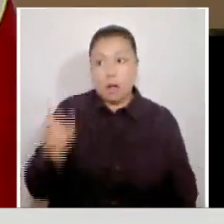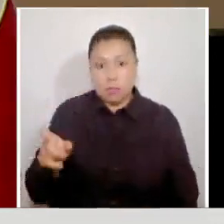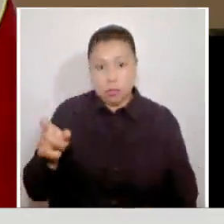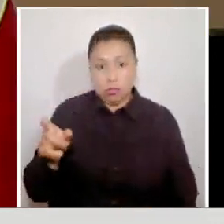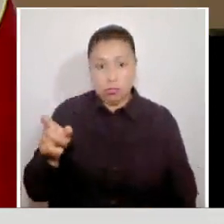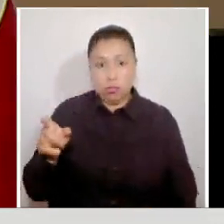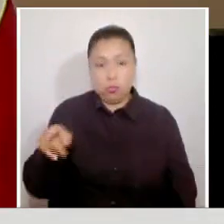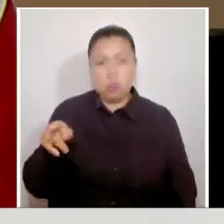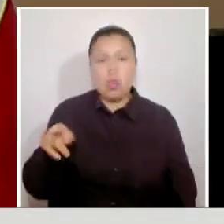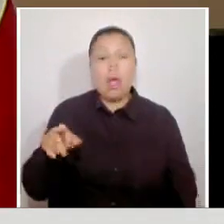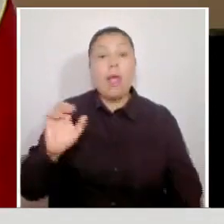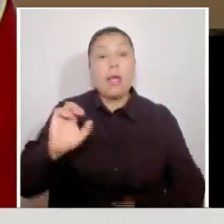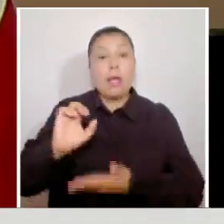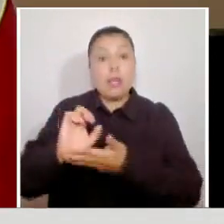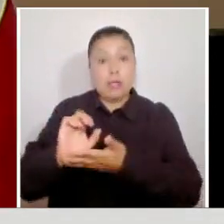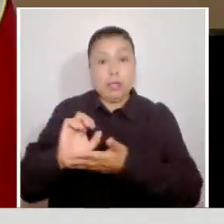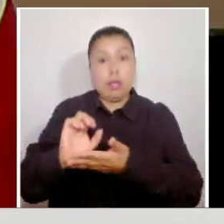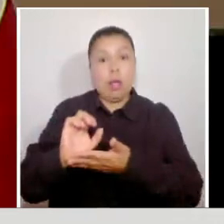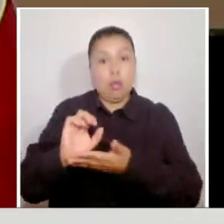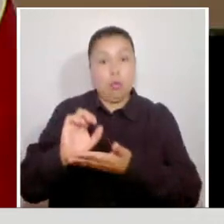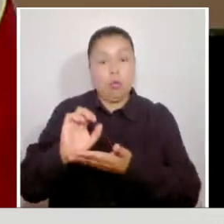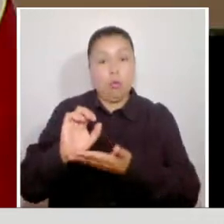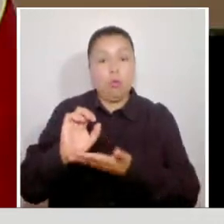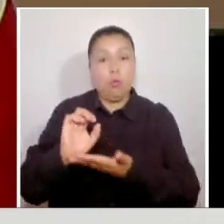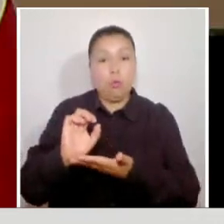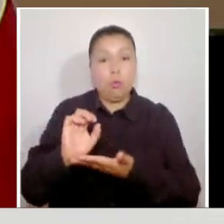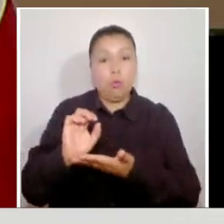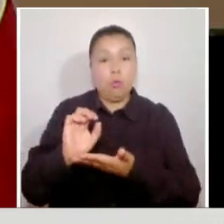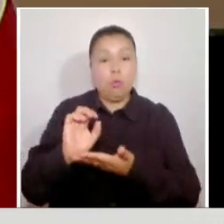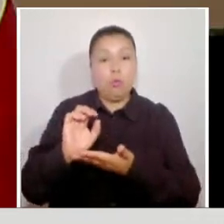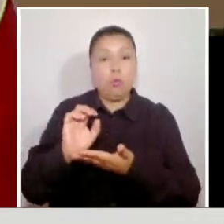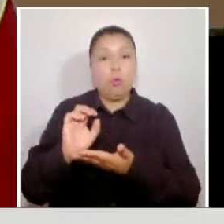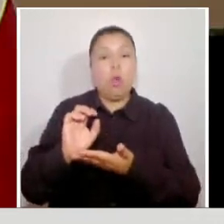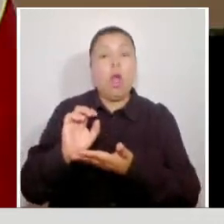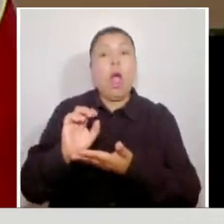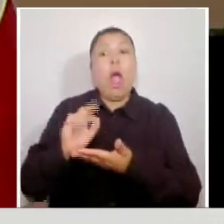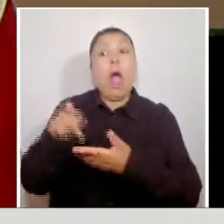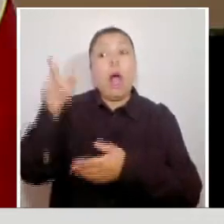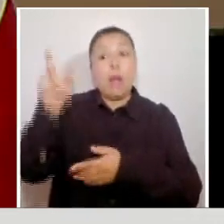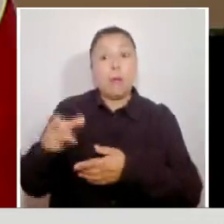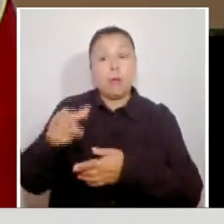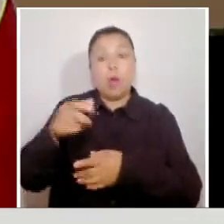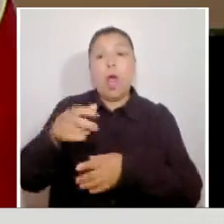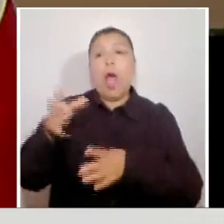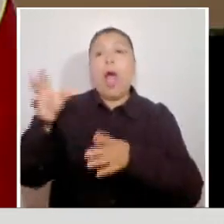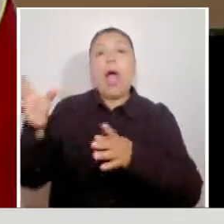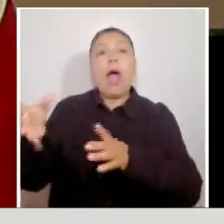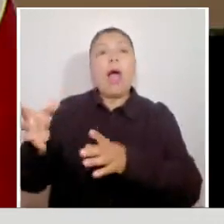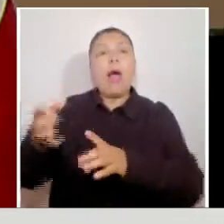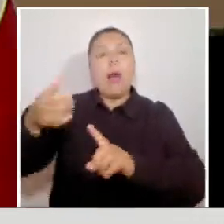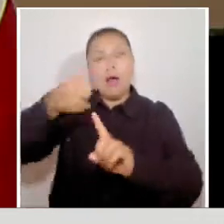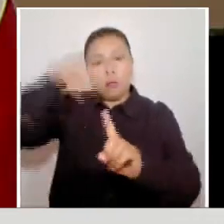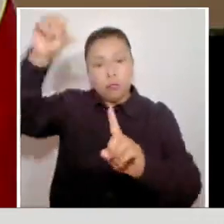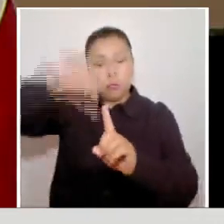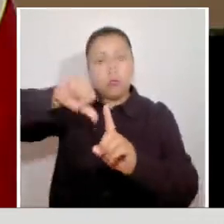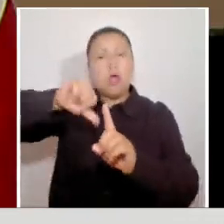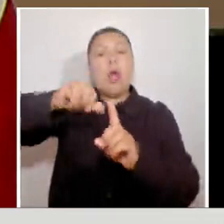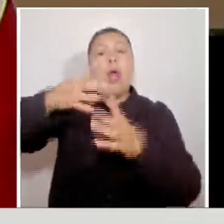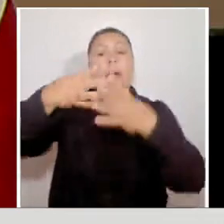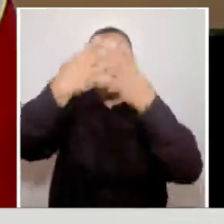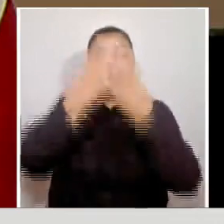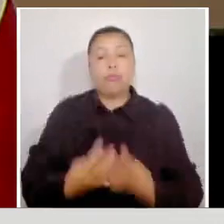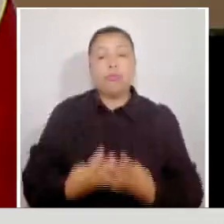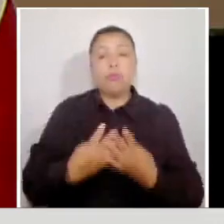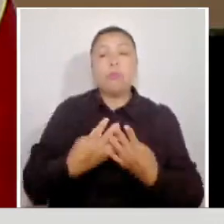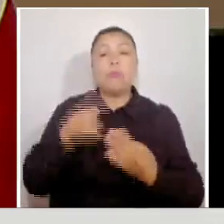estado está dispuesto a quitarle la libertad y a quitarle una serie de beneficios a